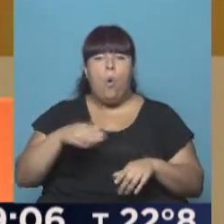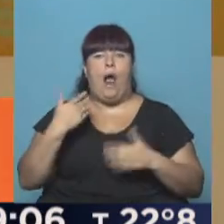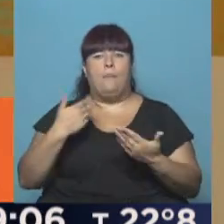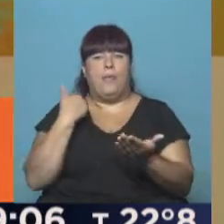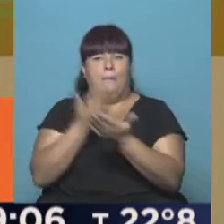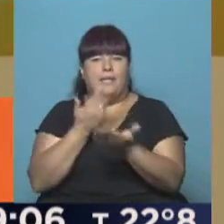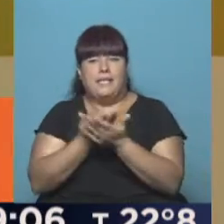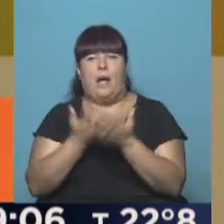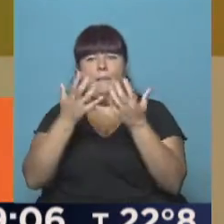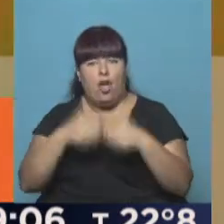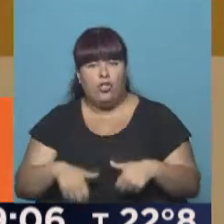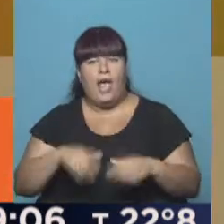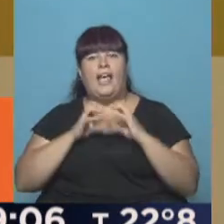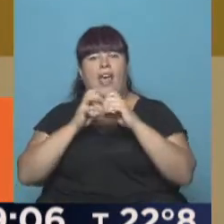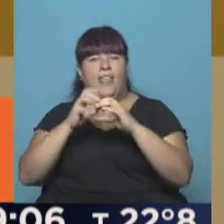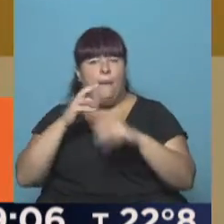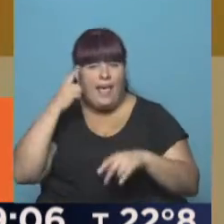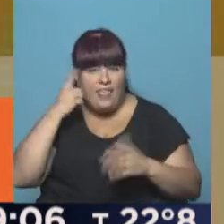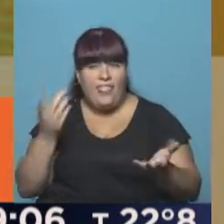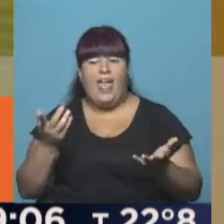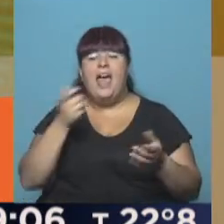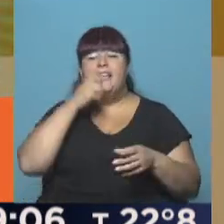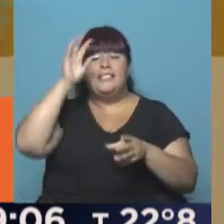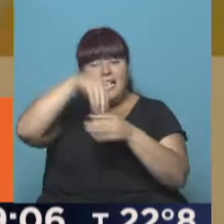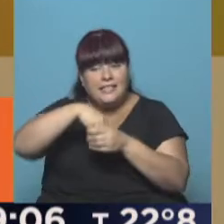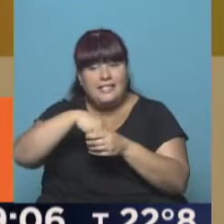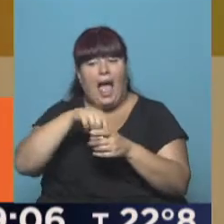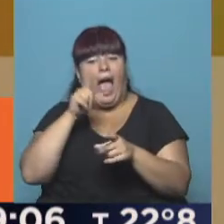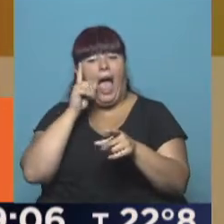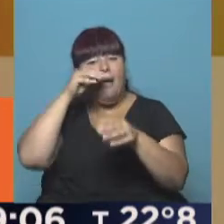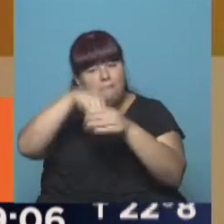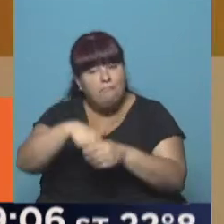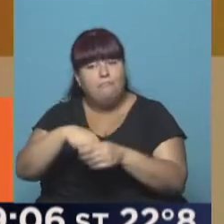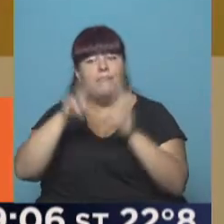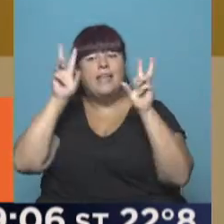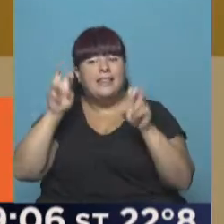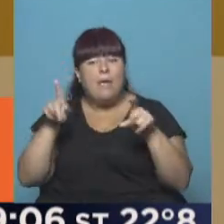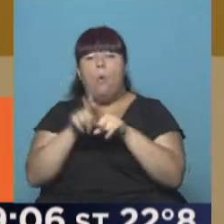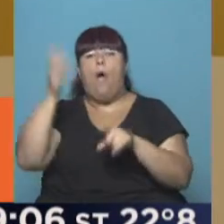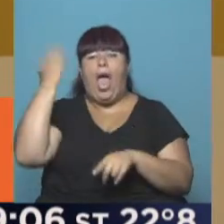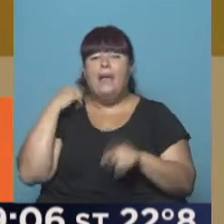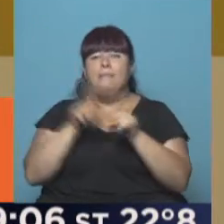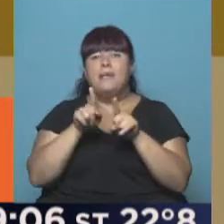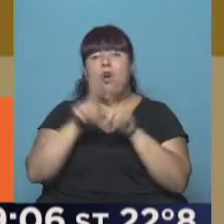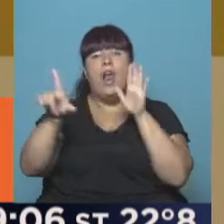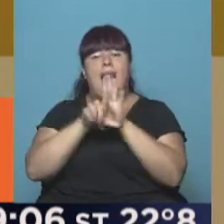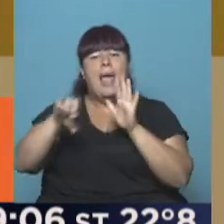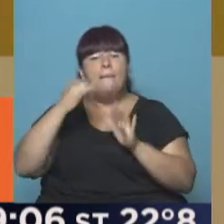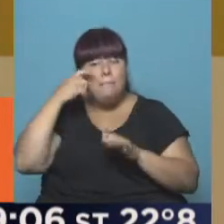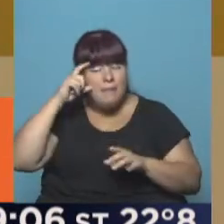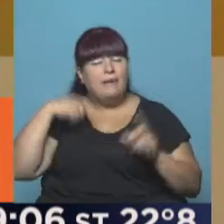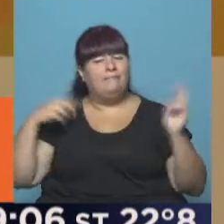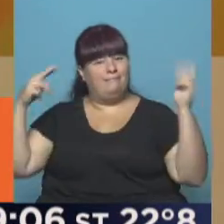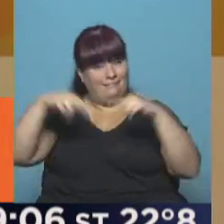a presentar proyectos dónde ir a debatir ideas donde ser parte en cada uno de los temas como cuando se trató la ley pyme creo que ahí nos